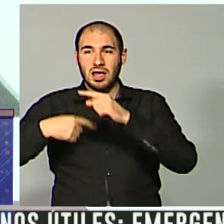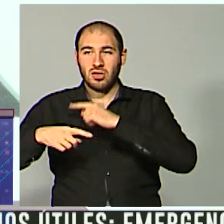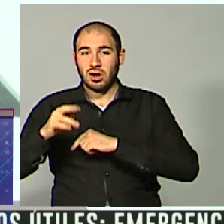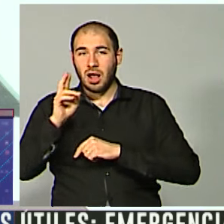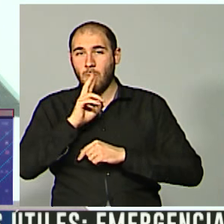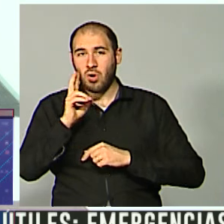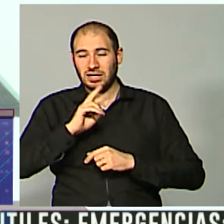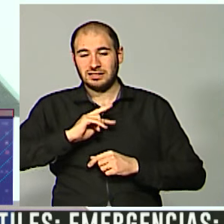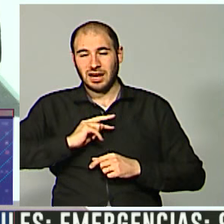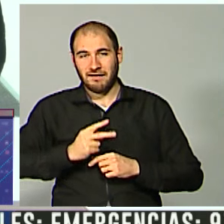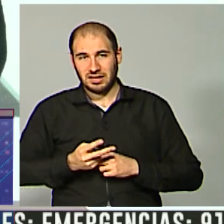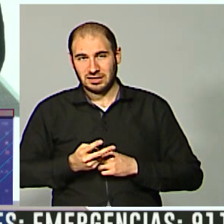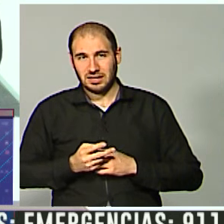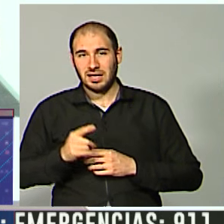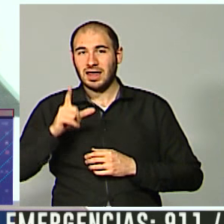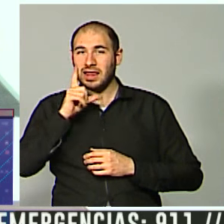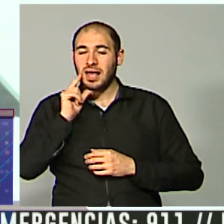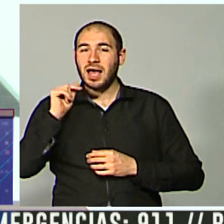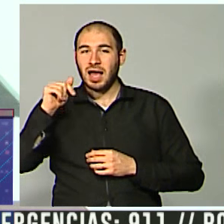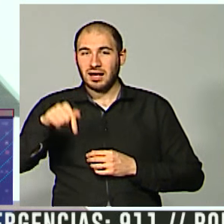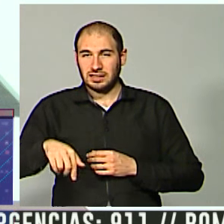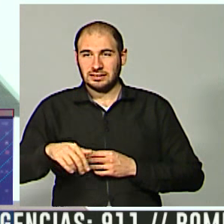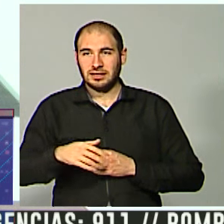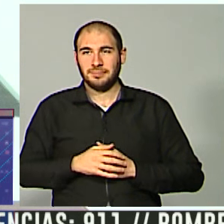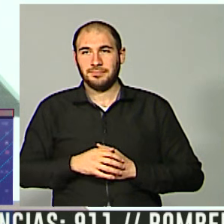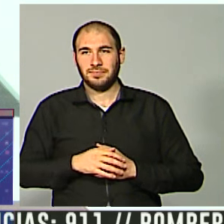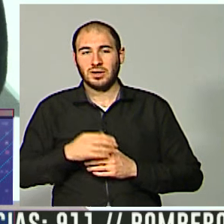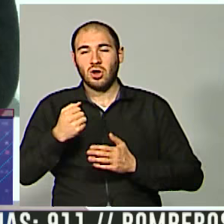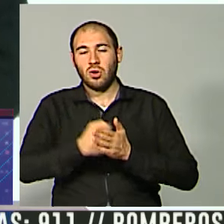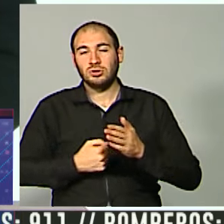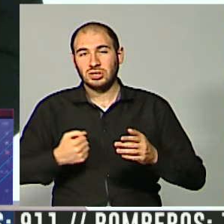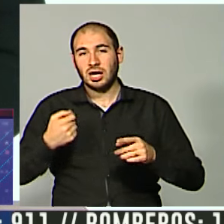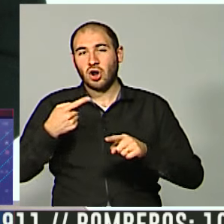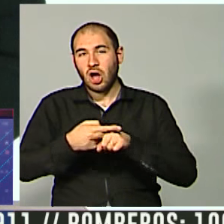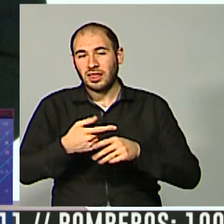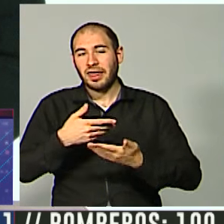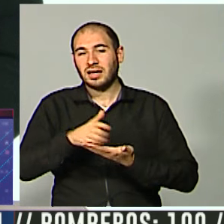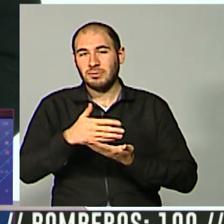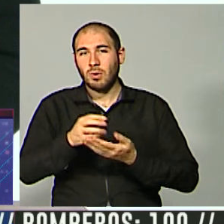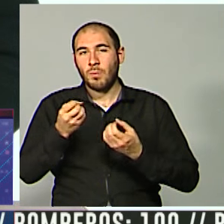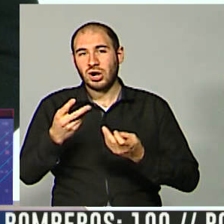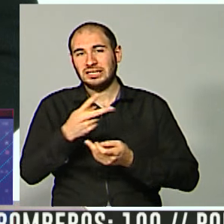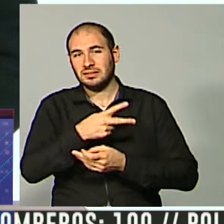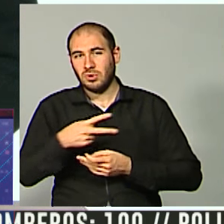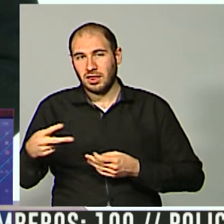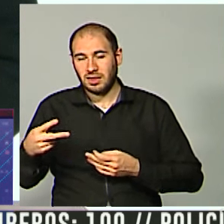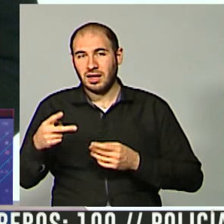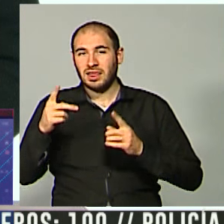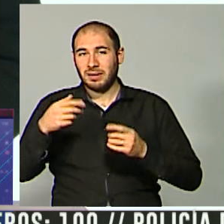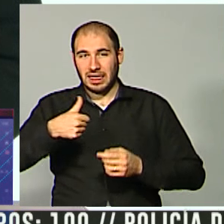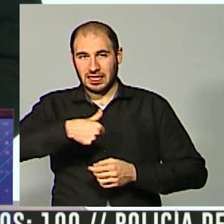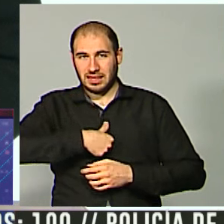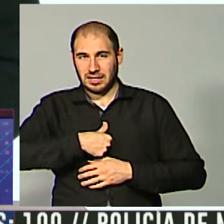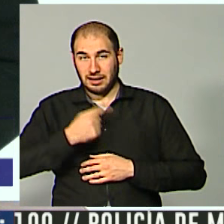chica travesti, en este día principalmente de lucha contra la discriminación por la orientación sexual y la identidad de